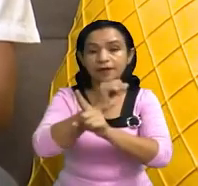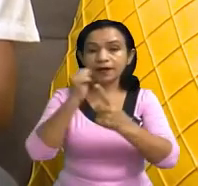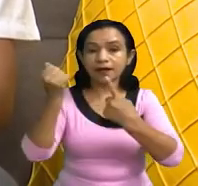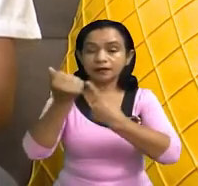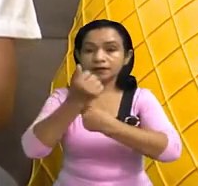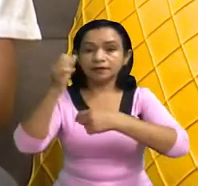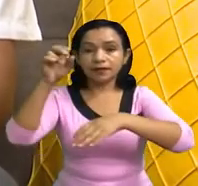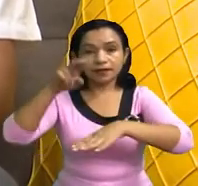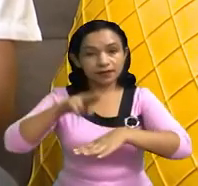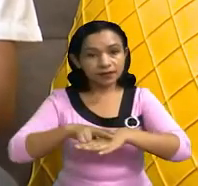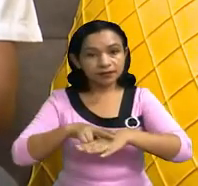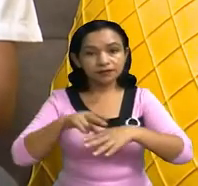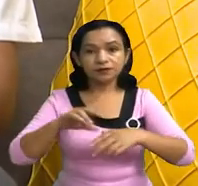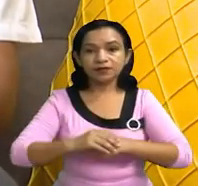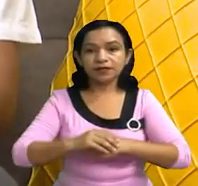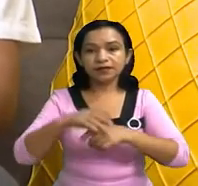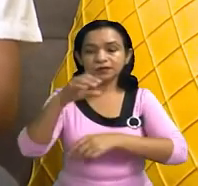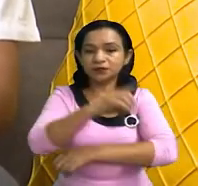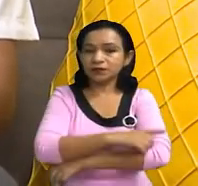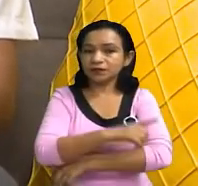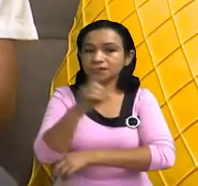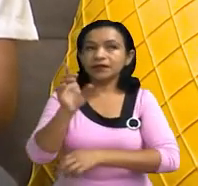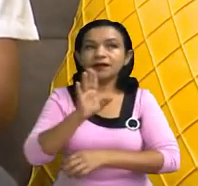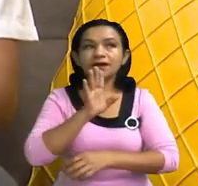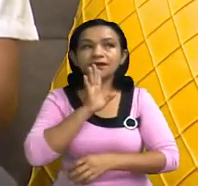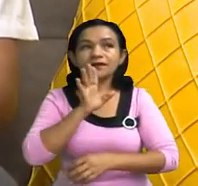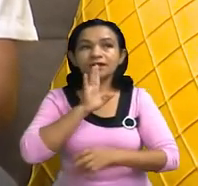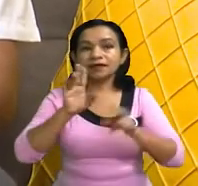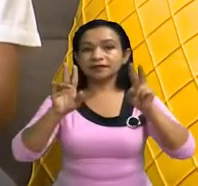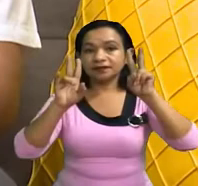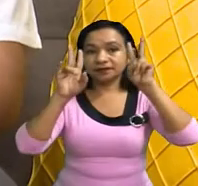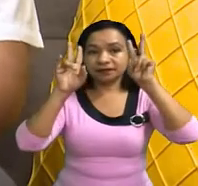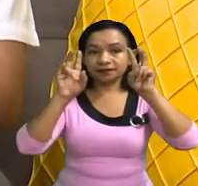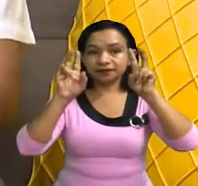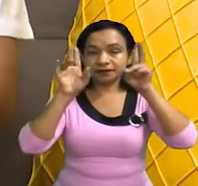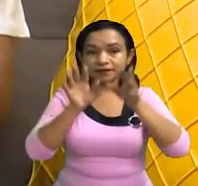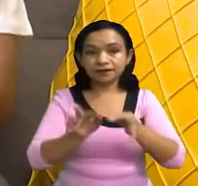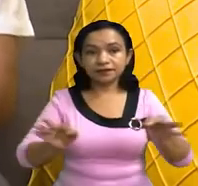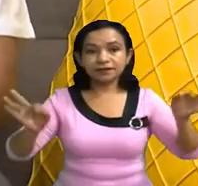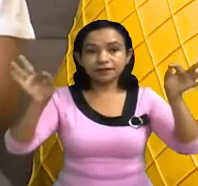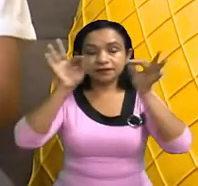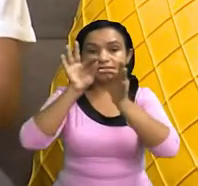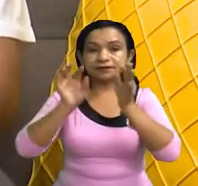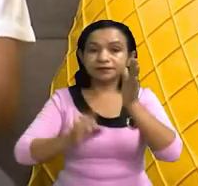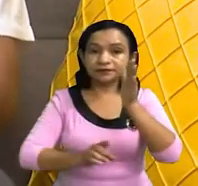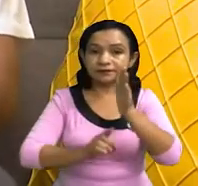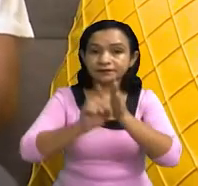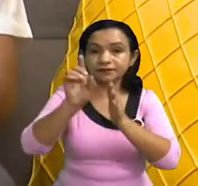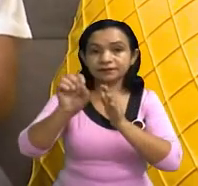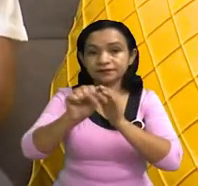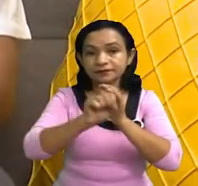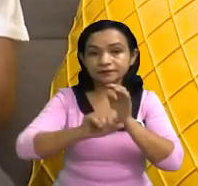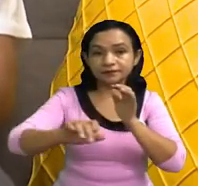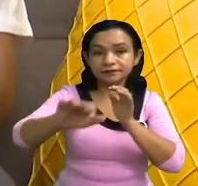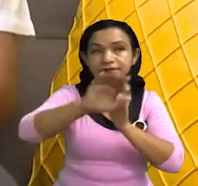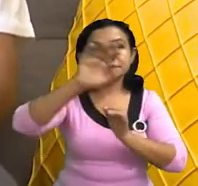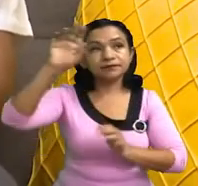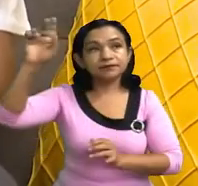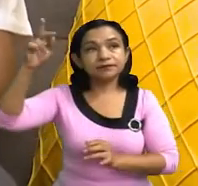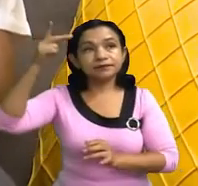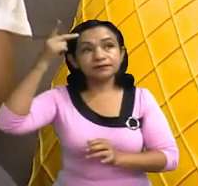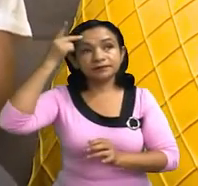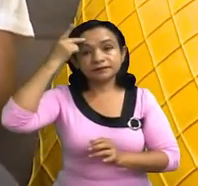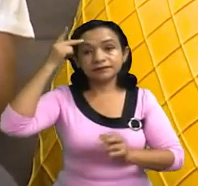Parlamento. Una oportunidad para conversar sobre temas vitales dentro del desarrollo social, político y económico de Nicaragua.